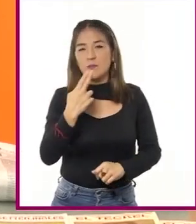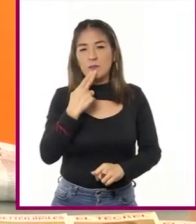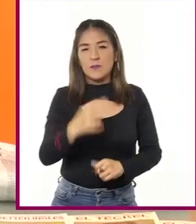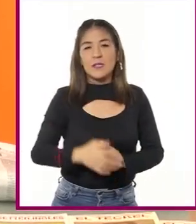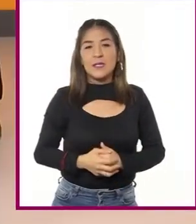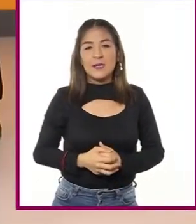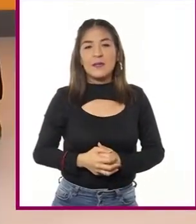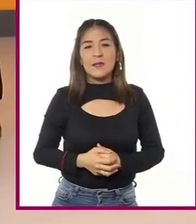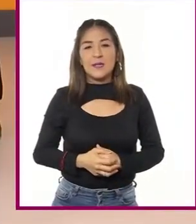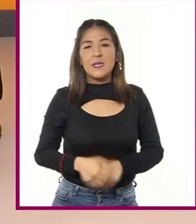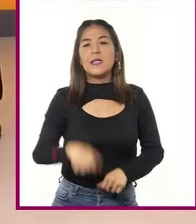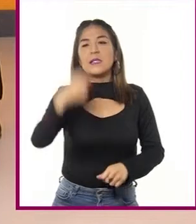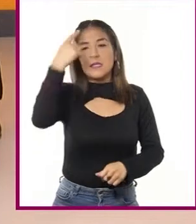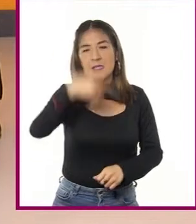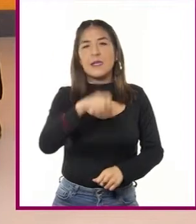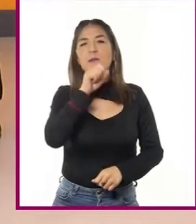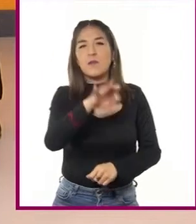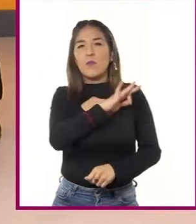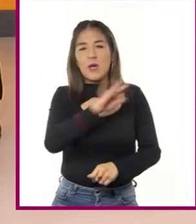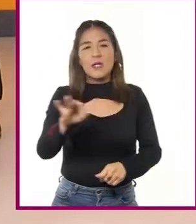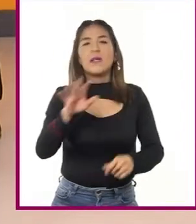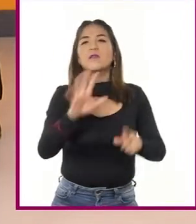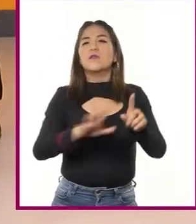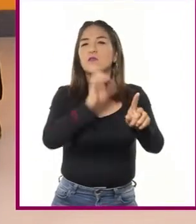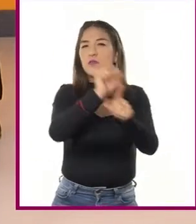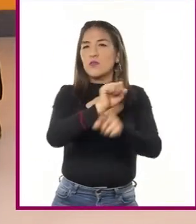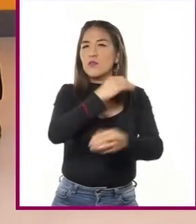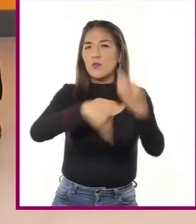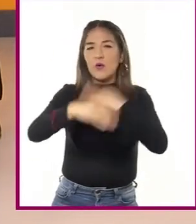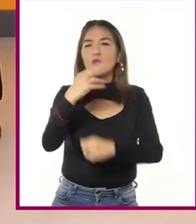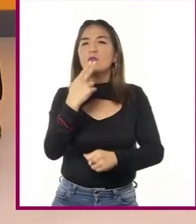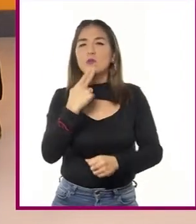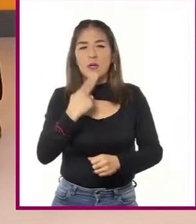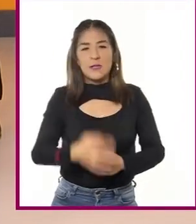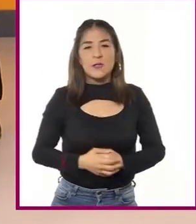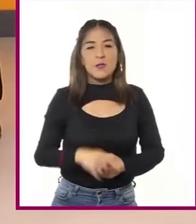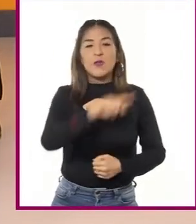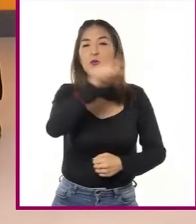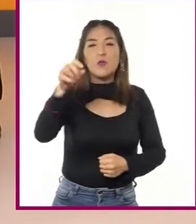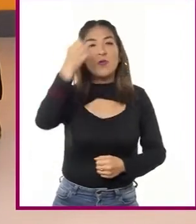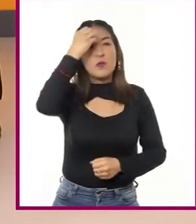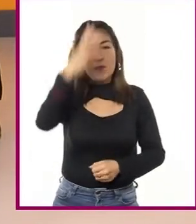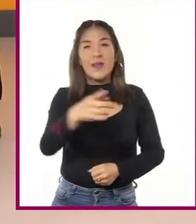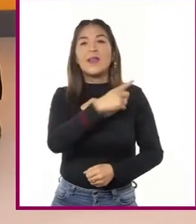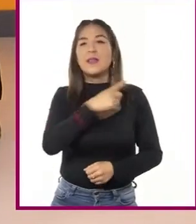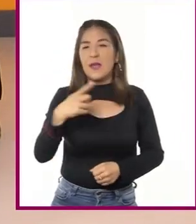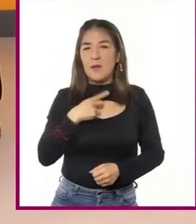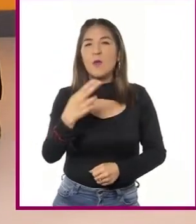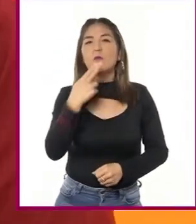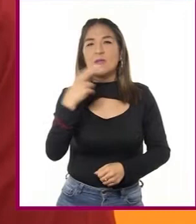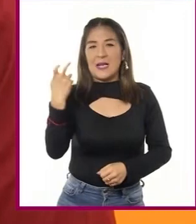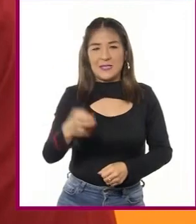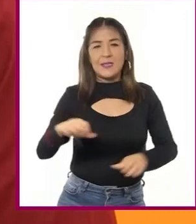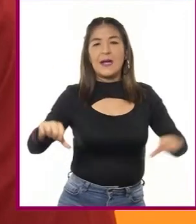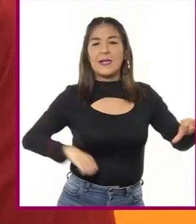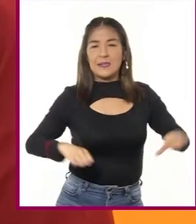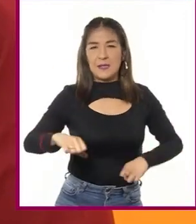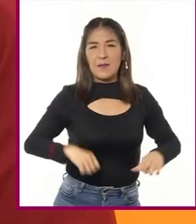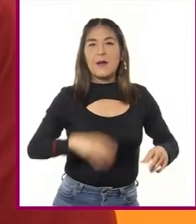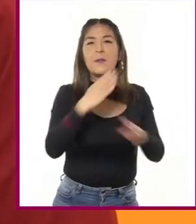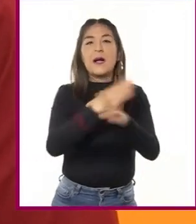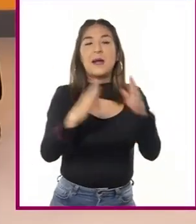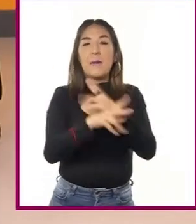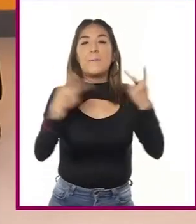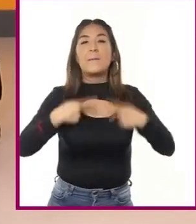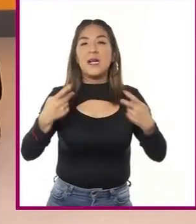y estar al alcance de todas y todos. No olviden que deben utilizar estas herramientas bajo la supervisión de